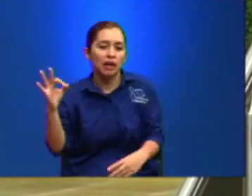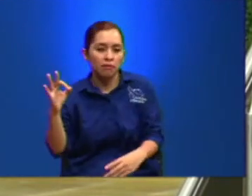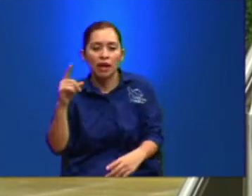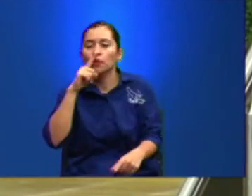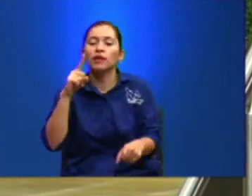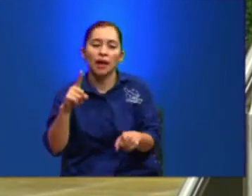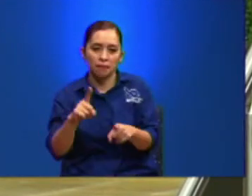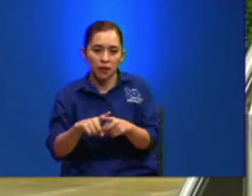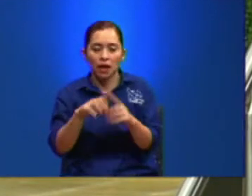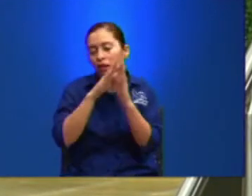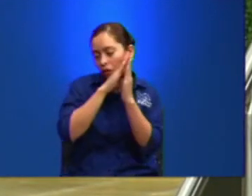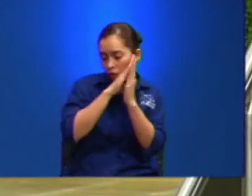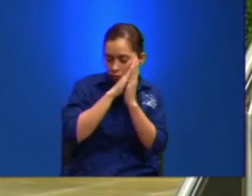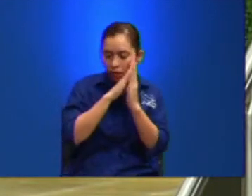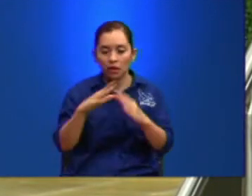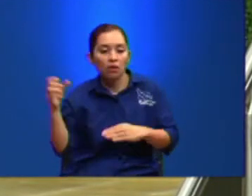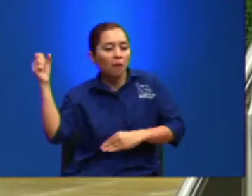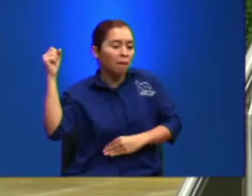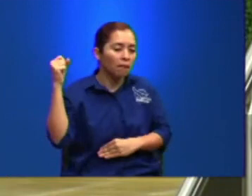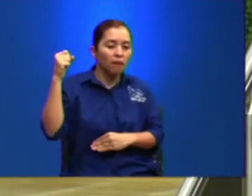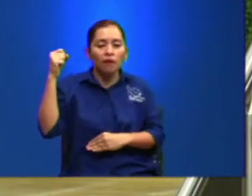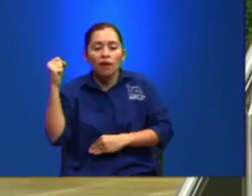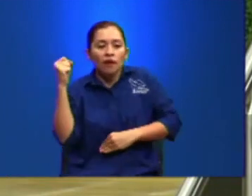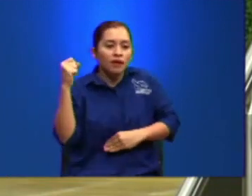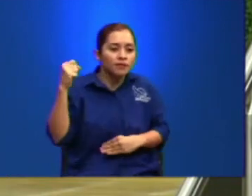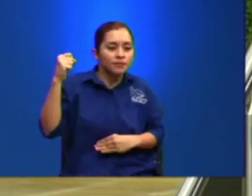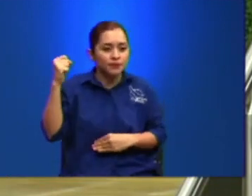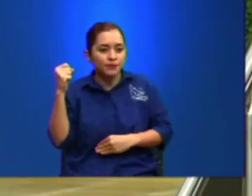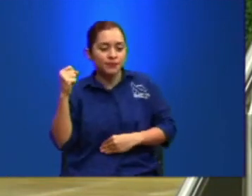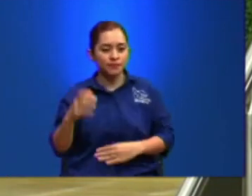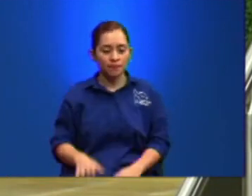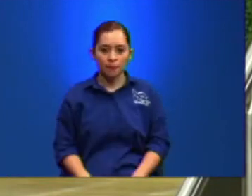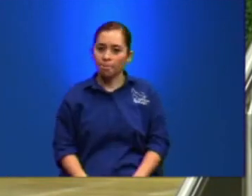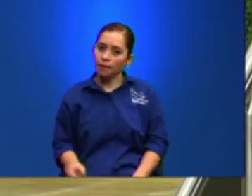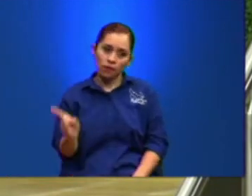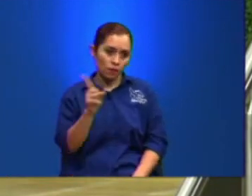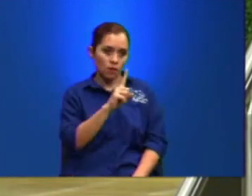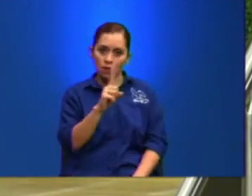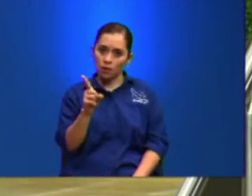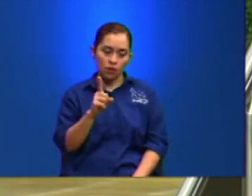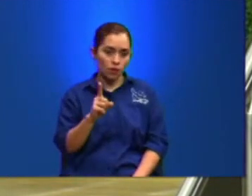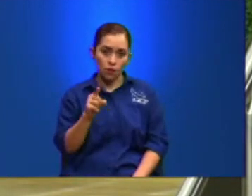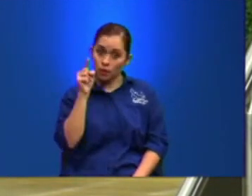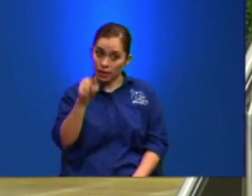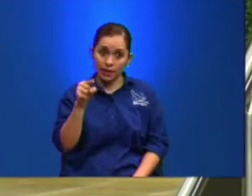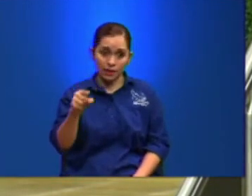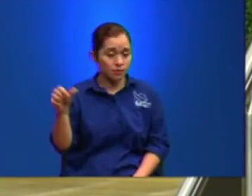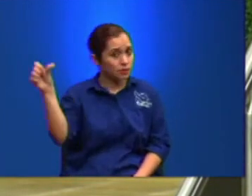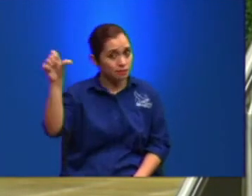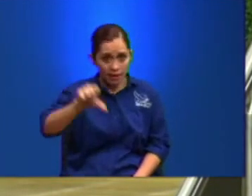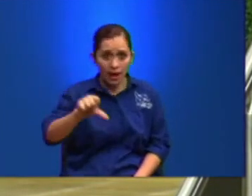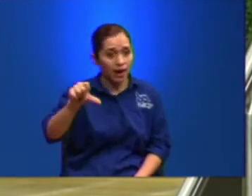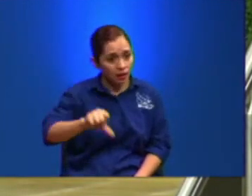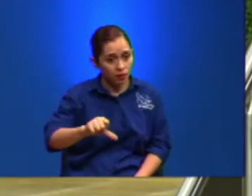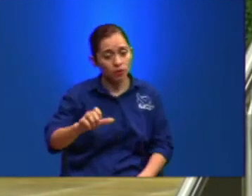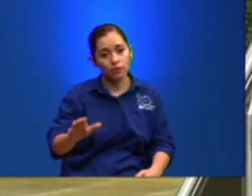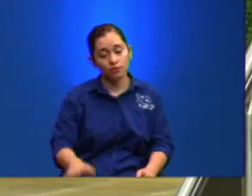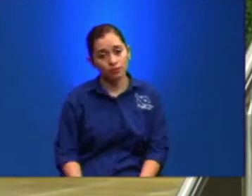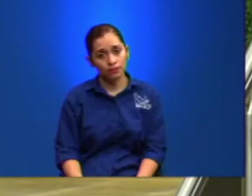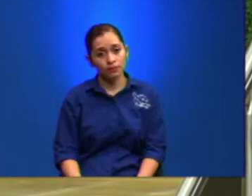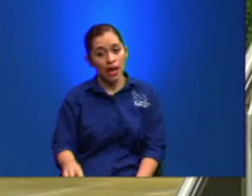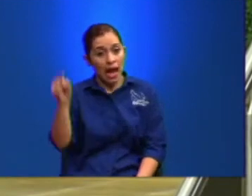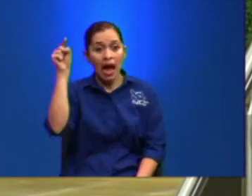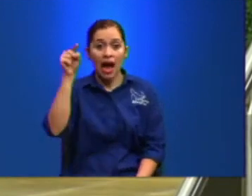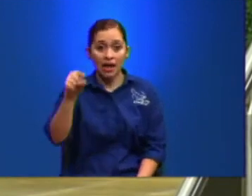dormido adormecidos es terrible y entonces aquí llegó el